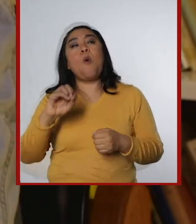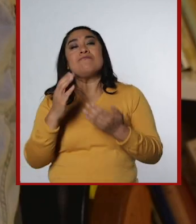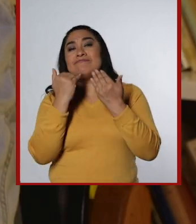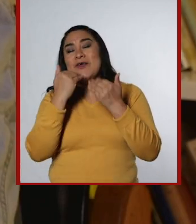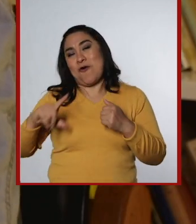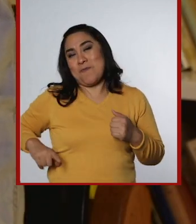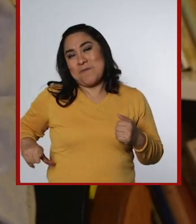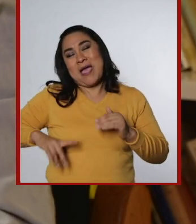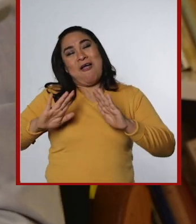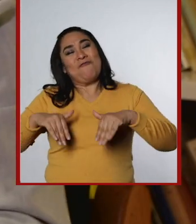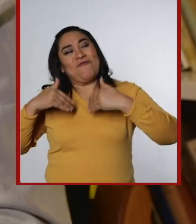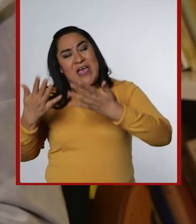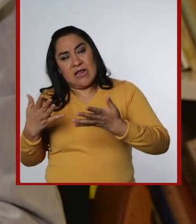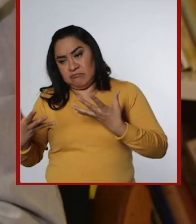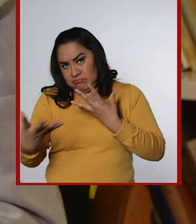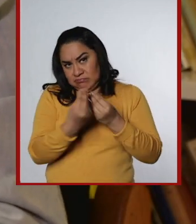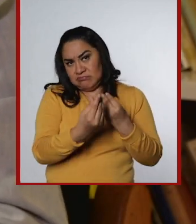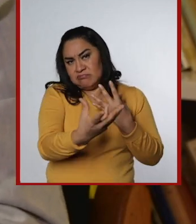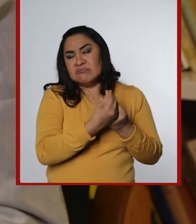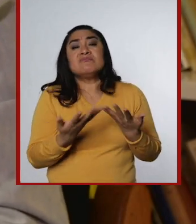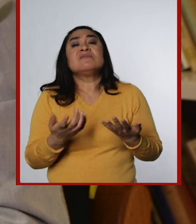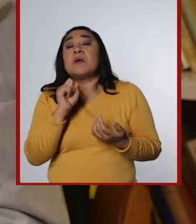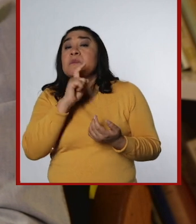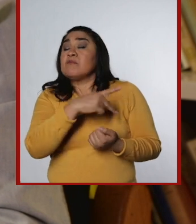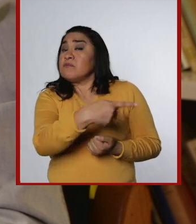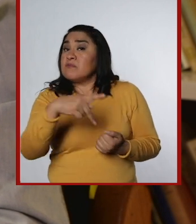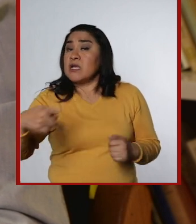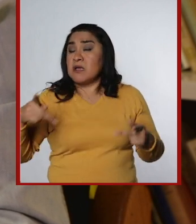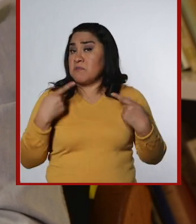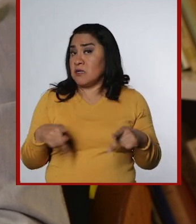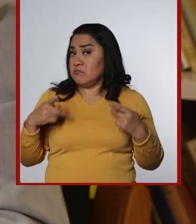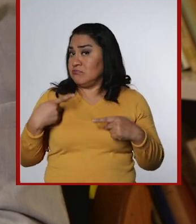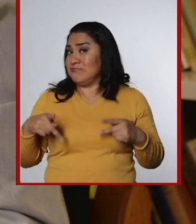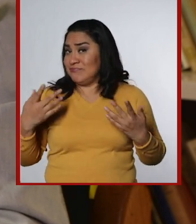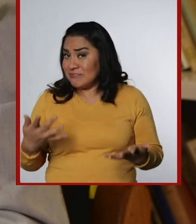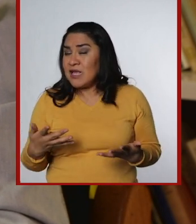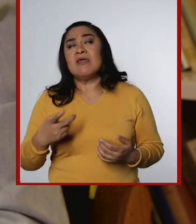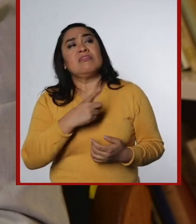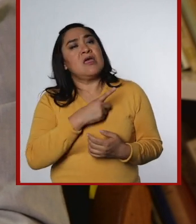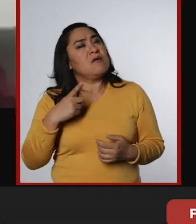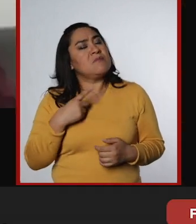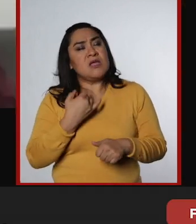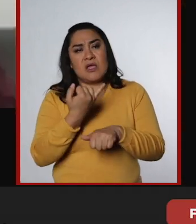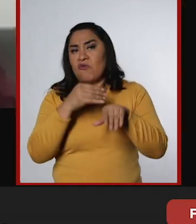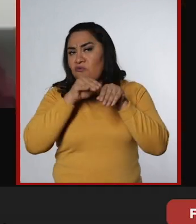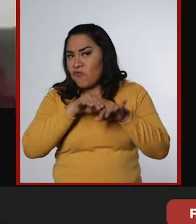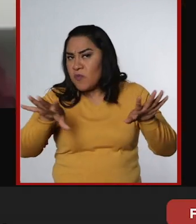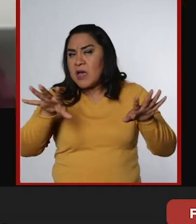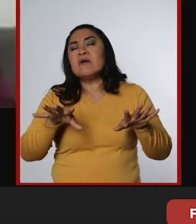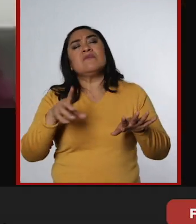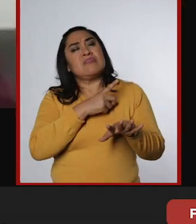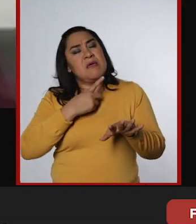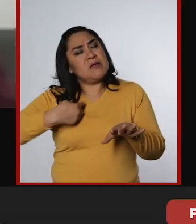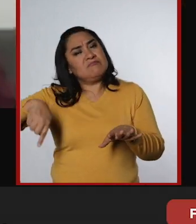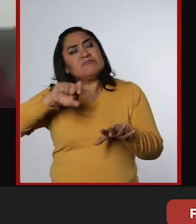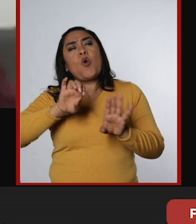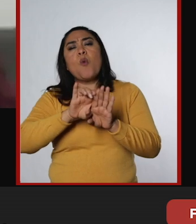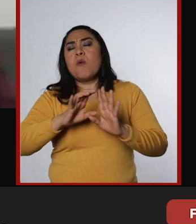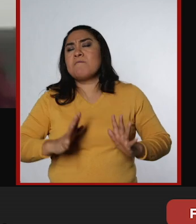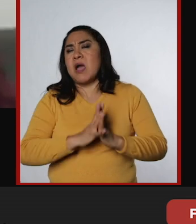hace, porque la ciudadanía, pues, tenemos que estar informadas y tenemos que ser participativas, no tenemos que ser pasivas. No